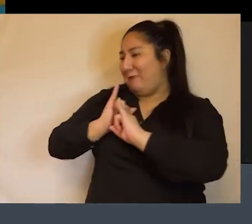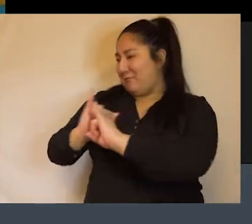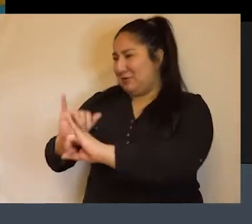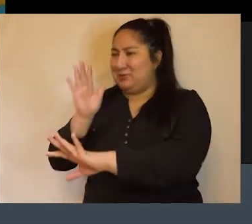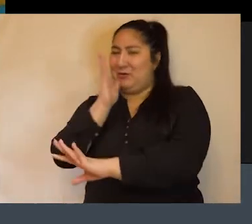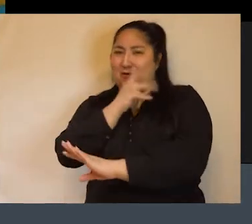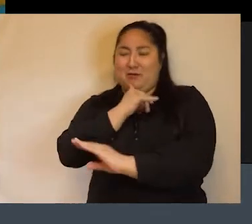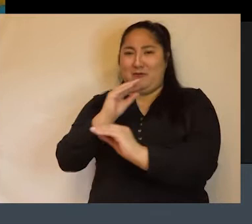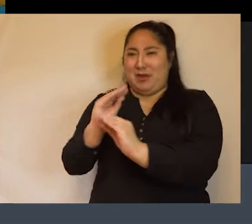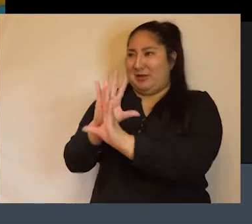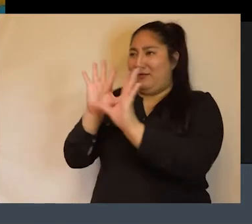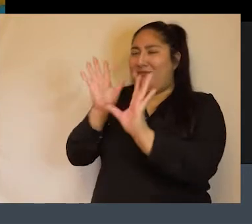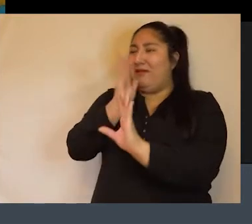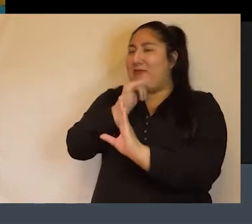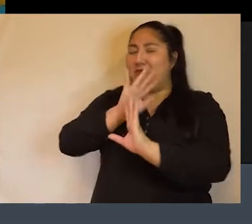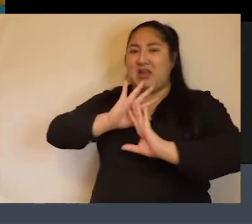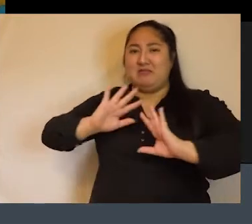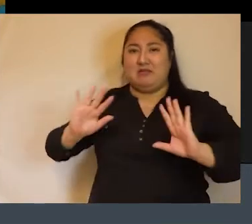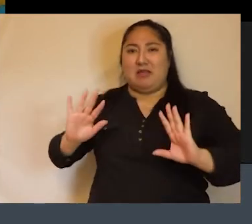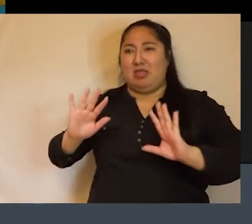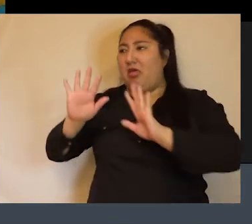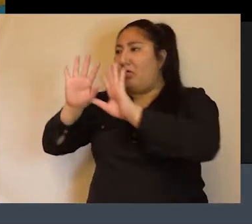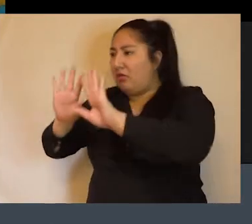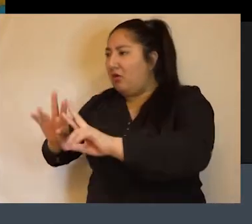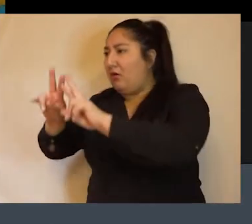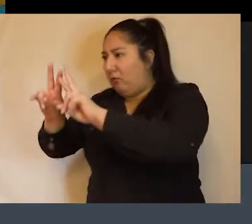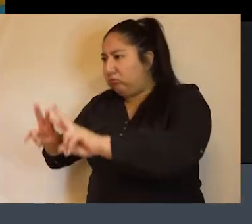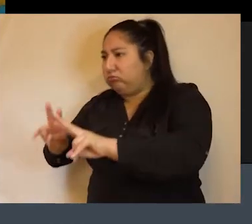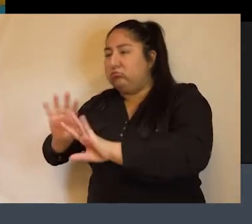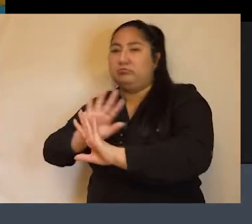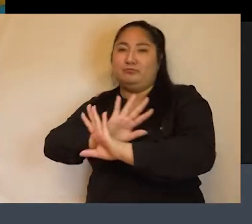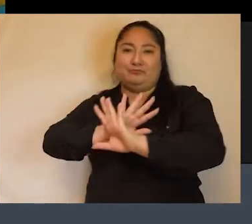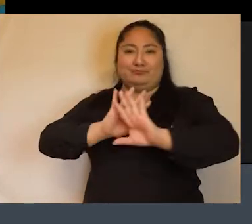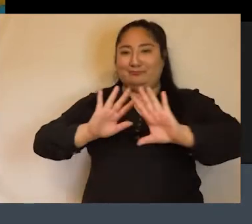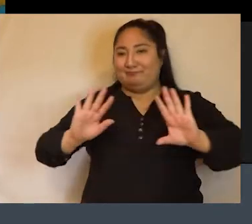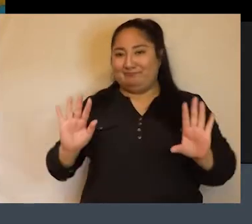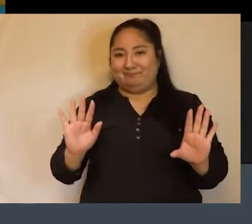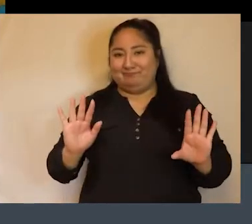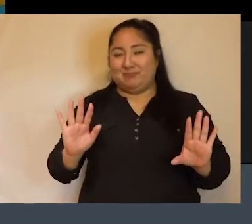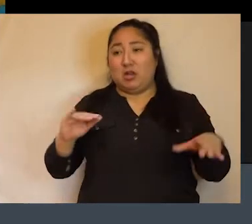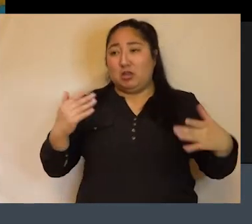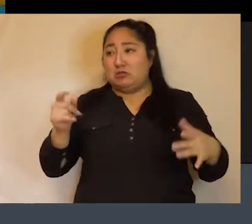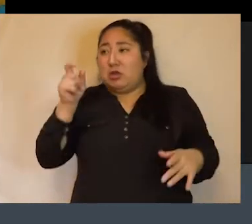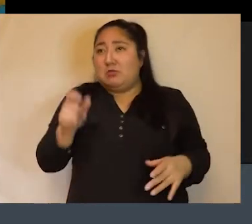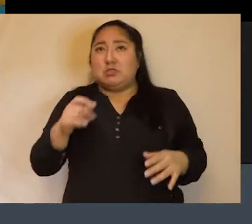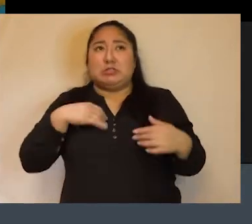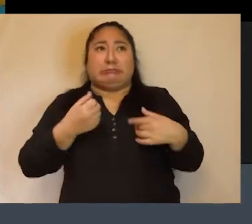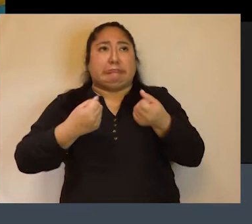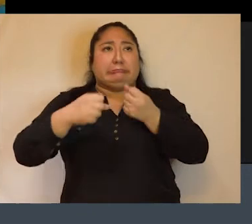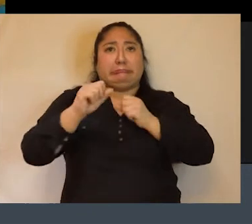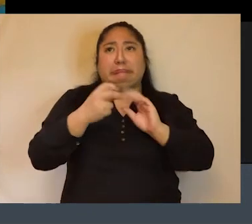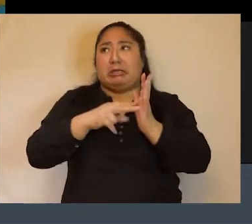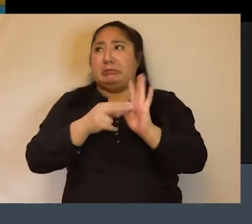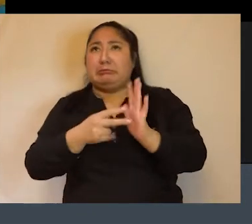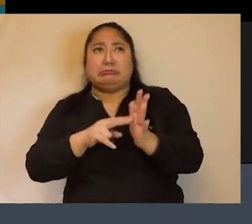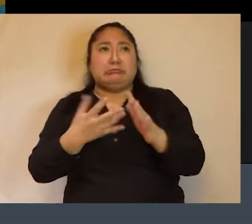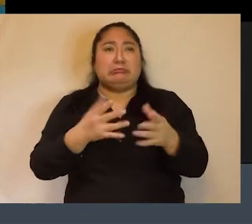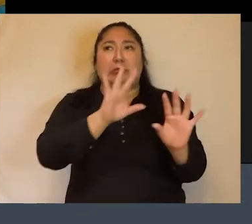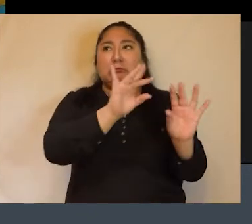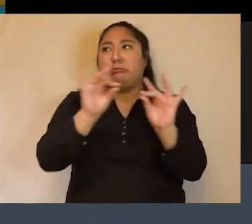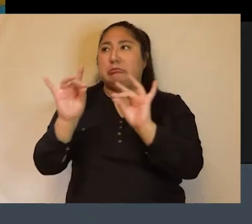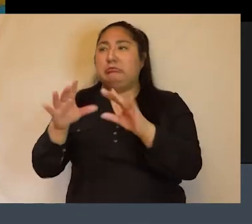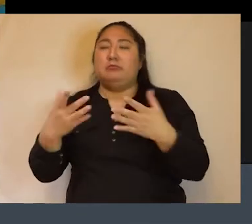a la calma, y que las decisiones de cambio no son las más aconsejables en los momentos cuando la crisis está en pleno